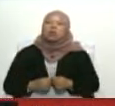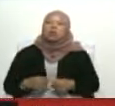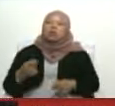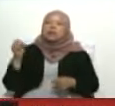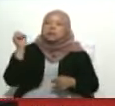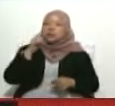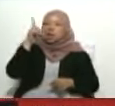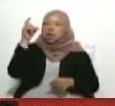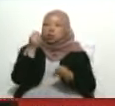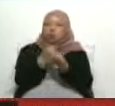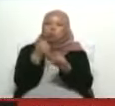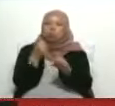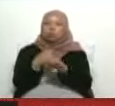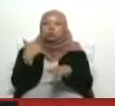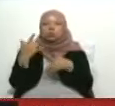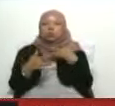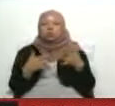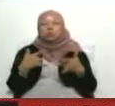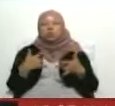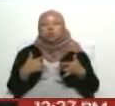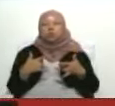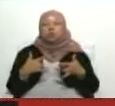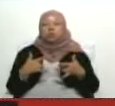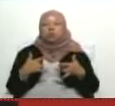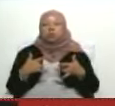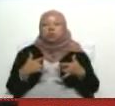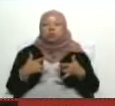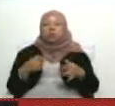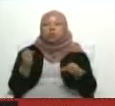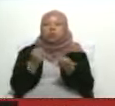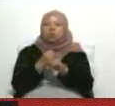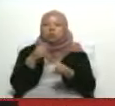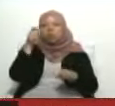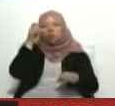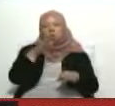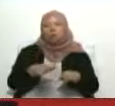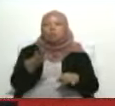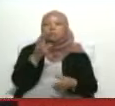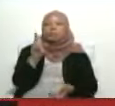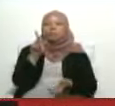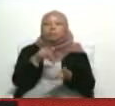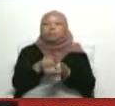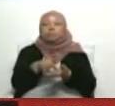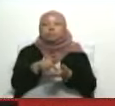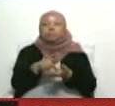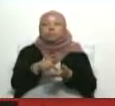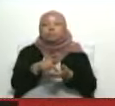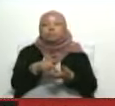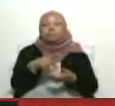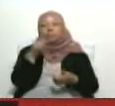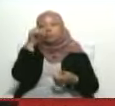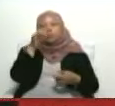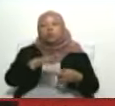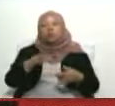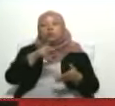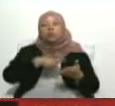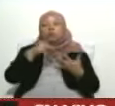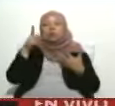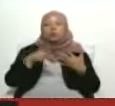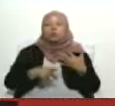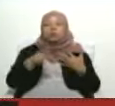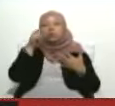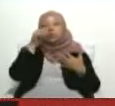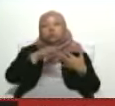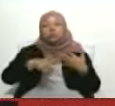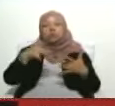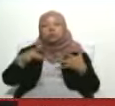que este exoficial estaba participando en un plan